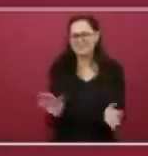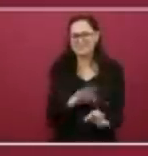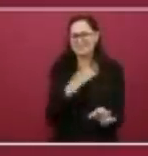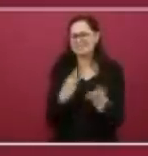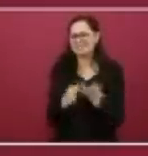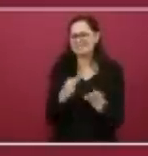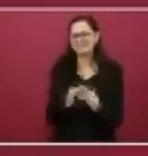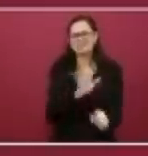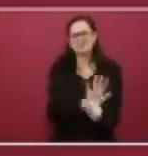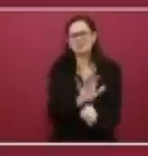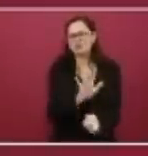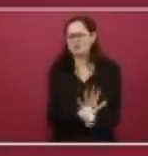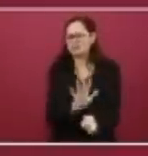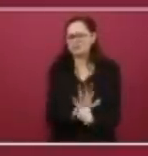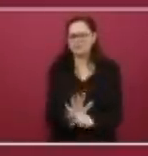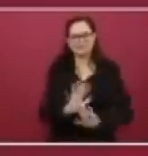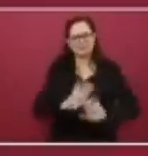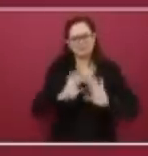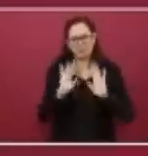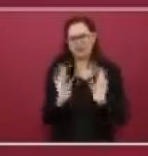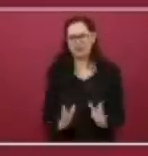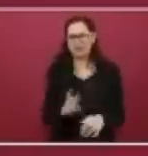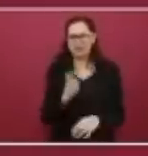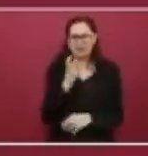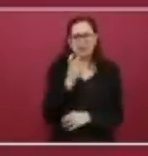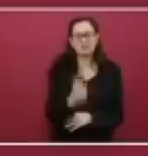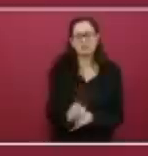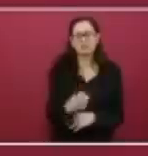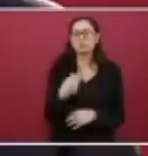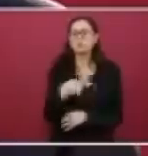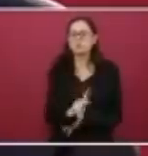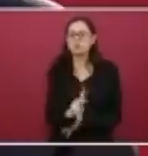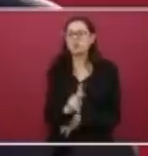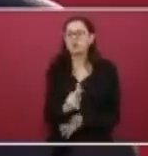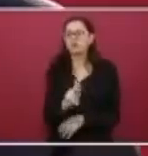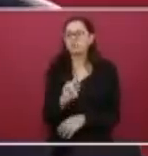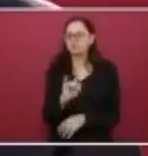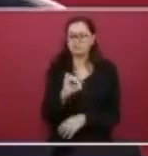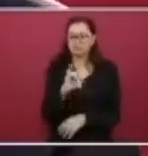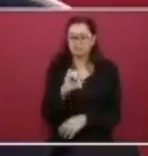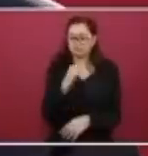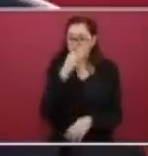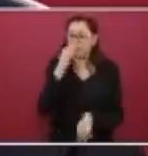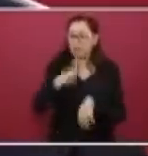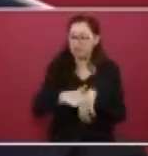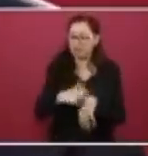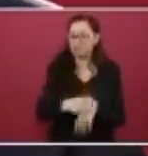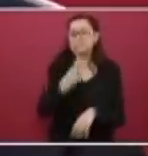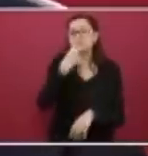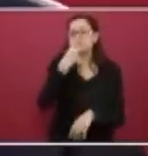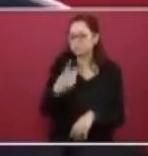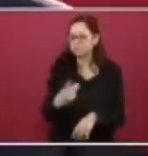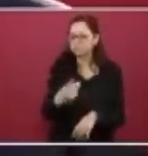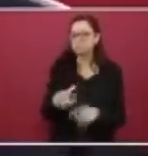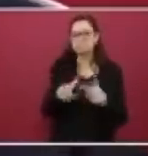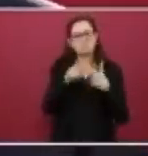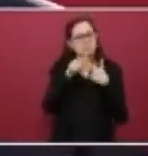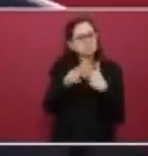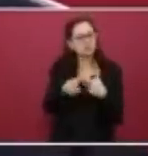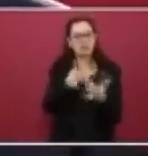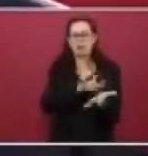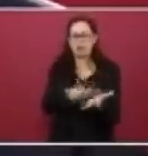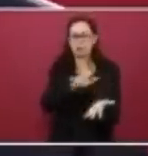no nada más es eso pero decirles que se va a seguir apoyando y en el